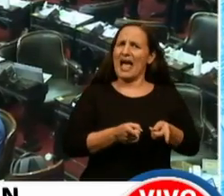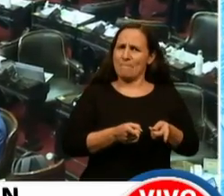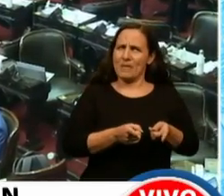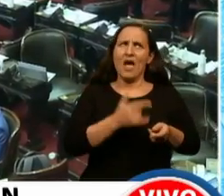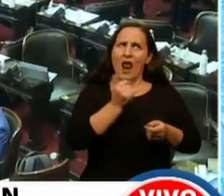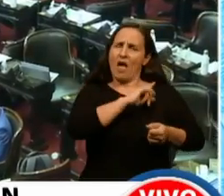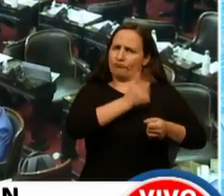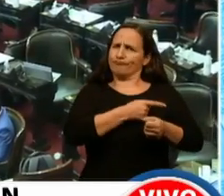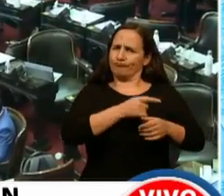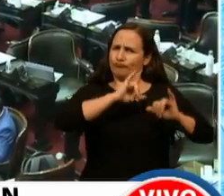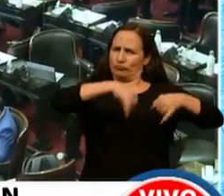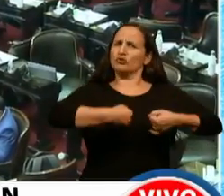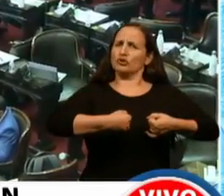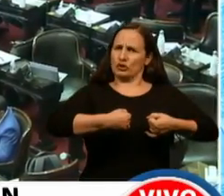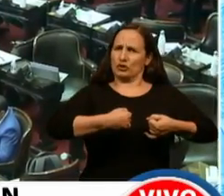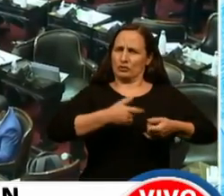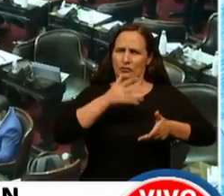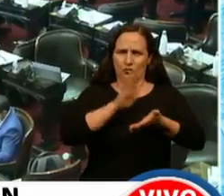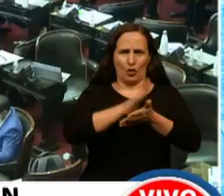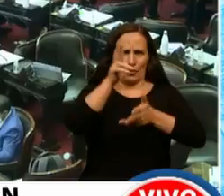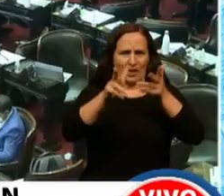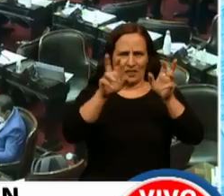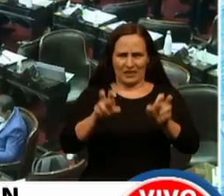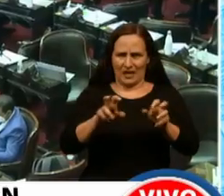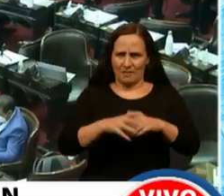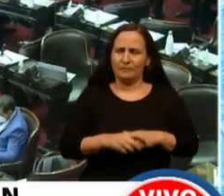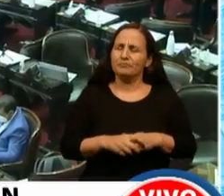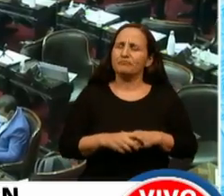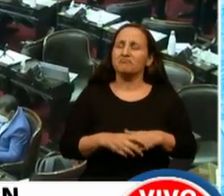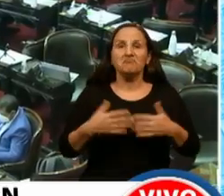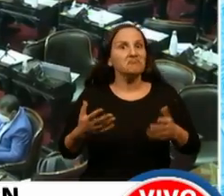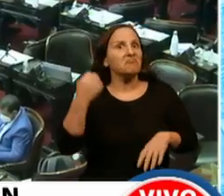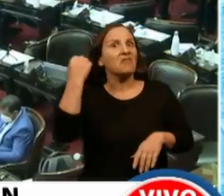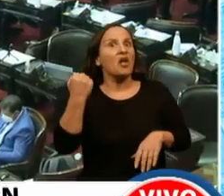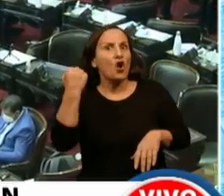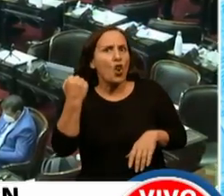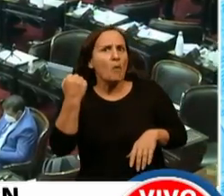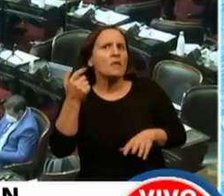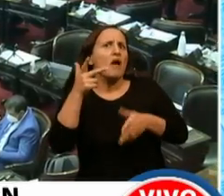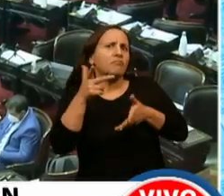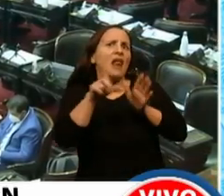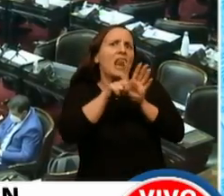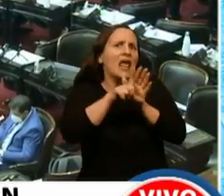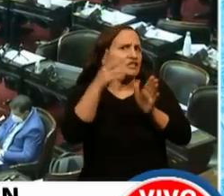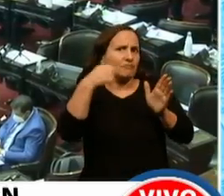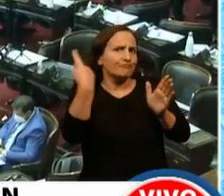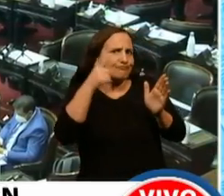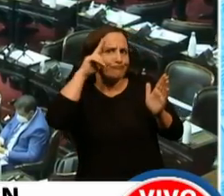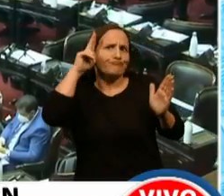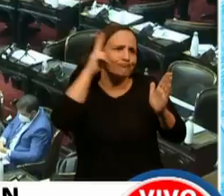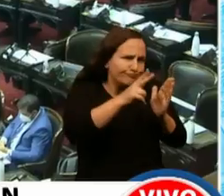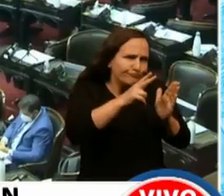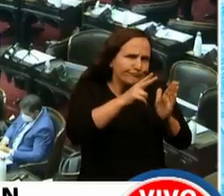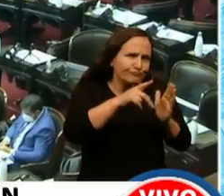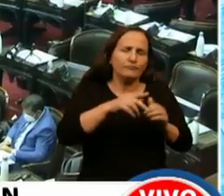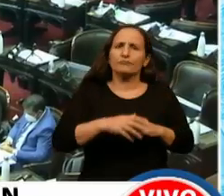fijar posición con respecto a este tema en economía hay leyes que deben respetarse y si se decide